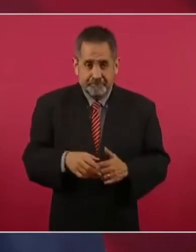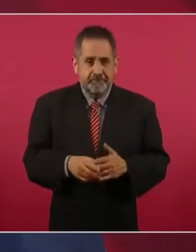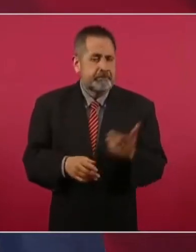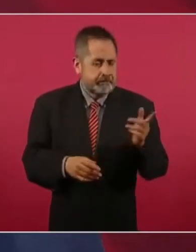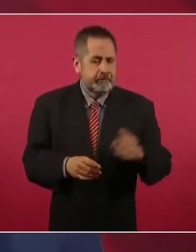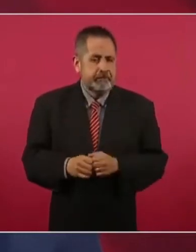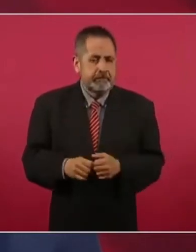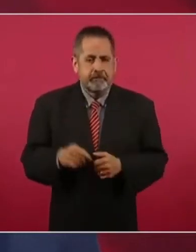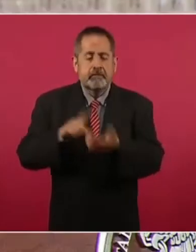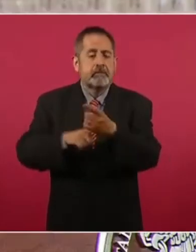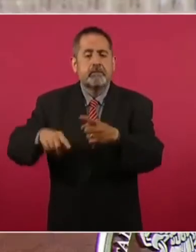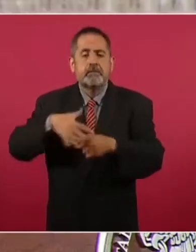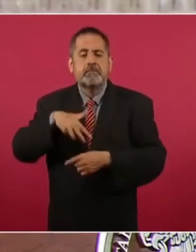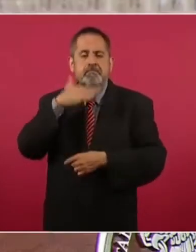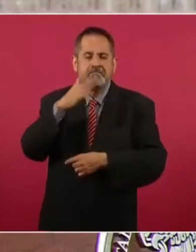Después del fraude